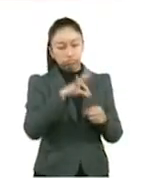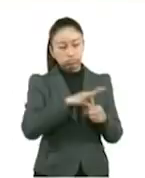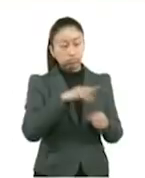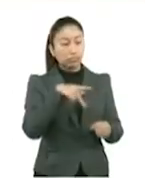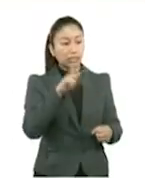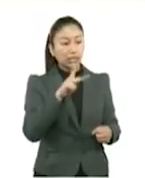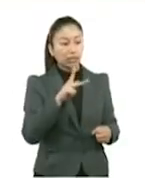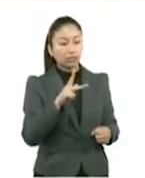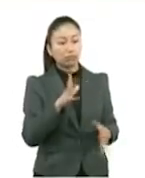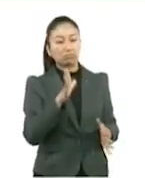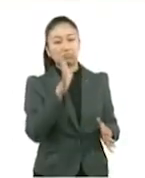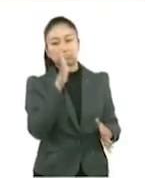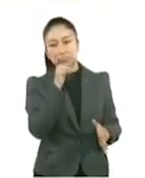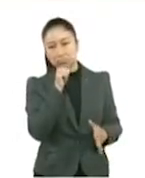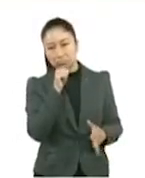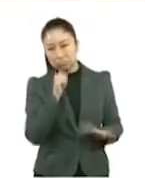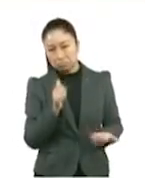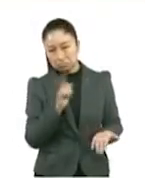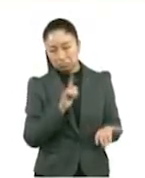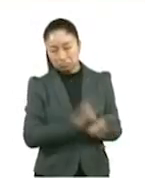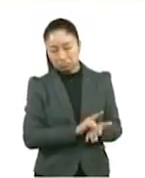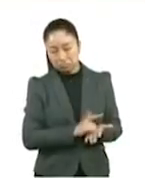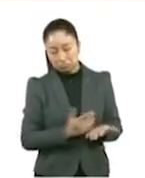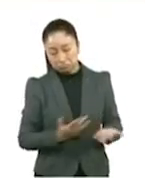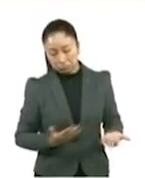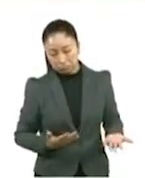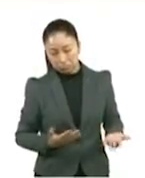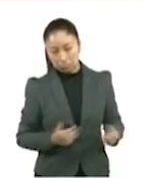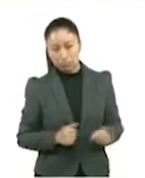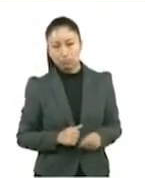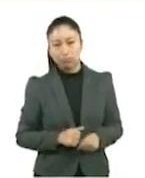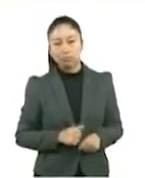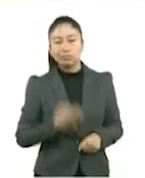la Constitución. ¿Y eso cómo se llama?